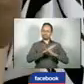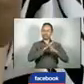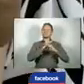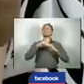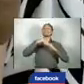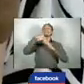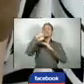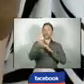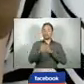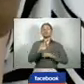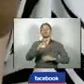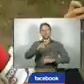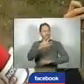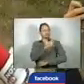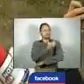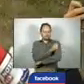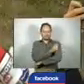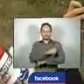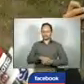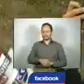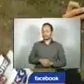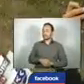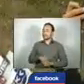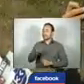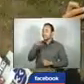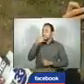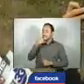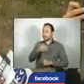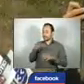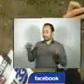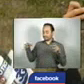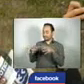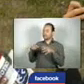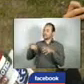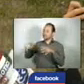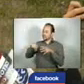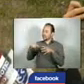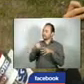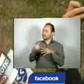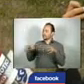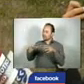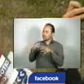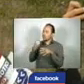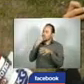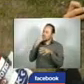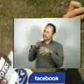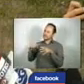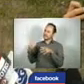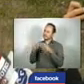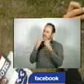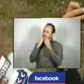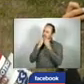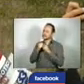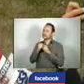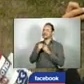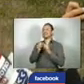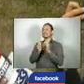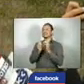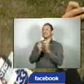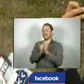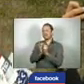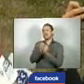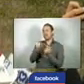iniciar los refuerzos. Realmente en los grupos de riesgo porque el problema es que el gobierno